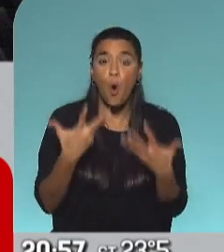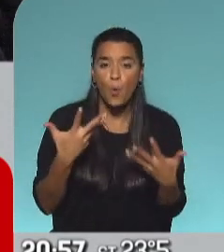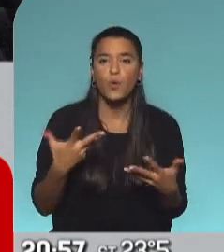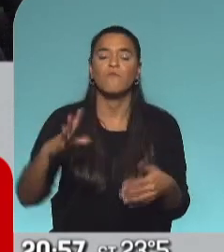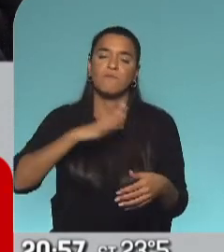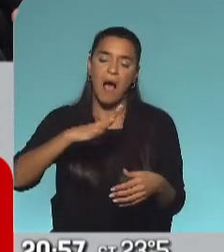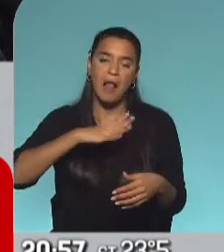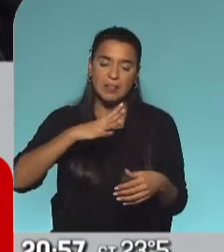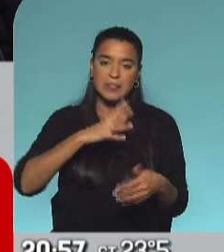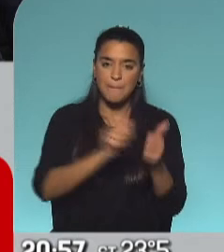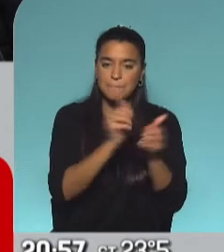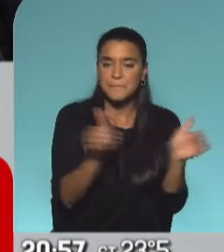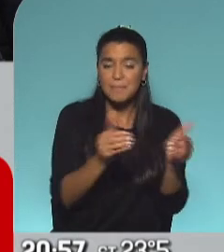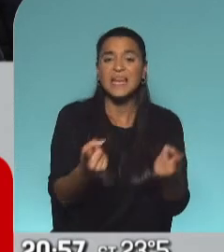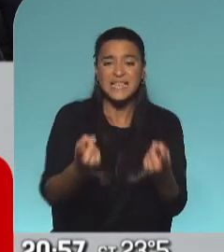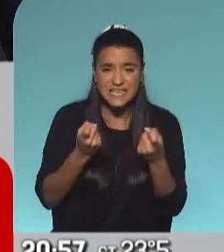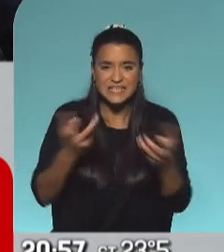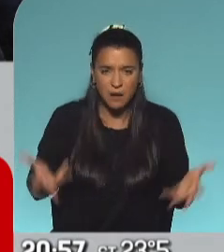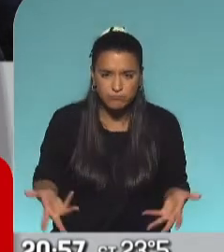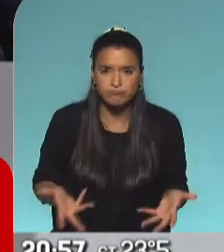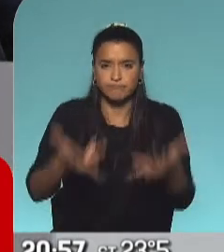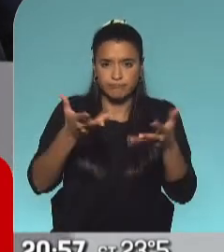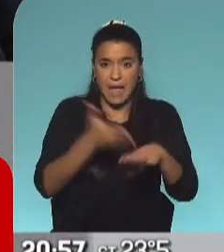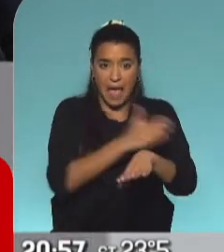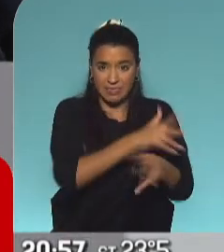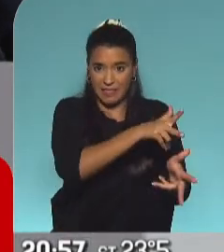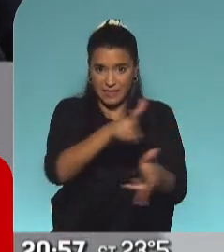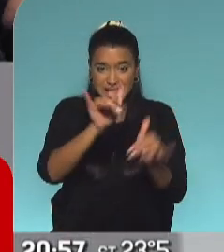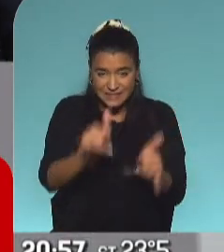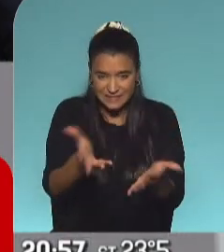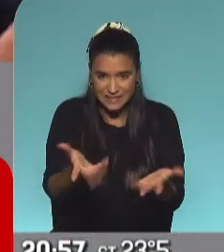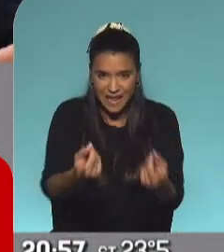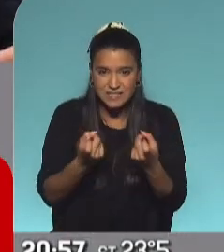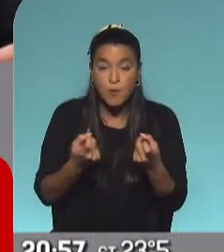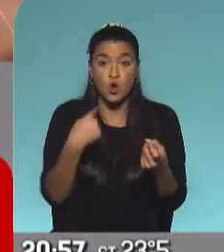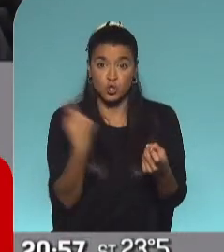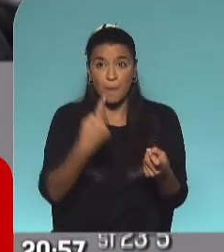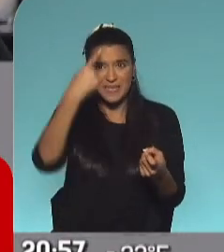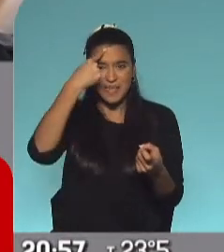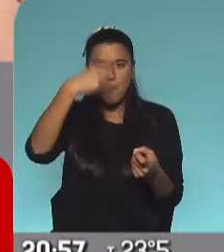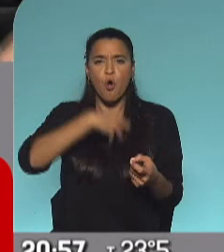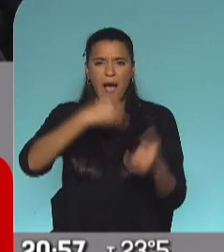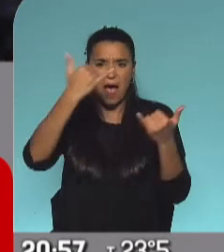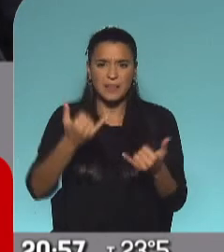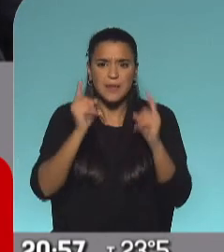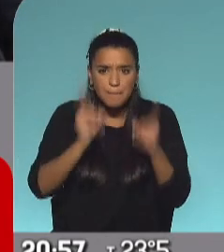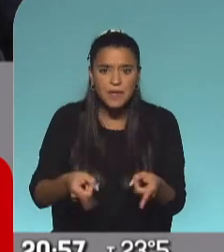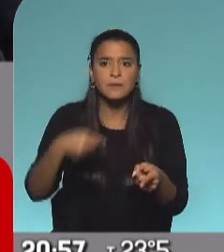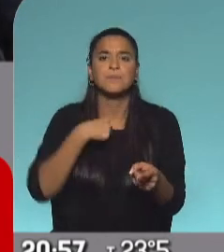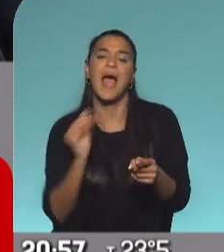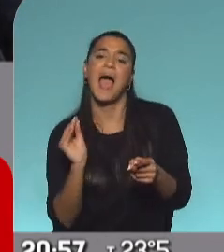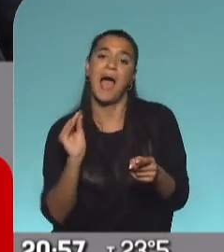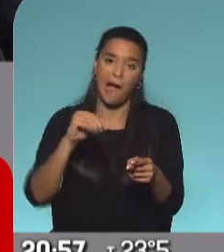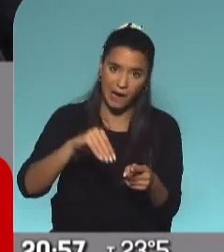todavía falta, que nuestras pymes están necesitando esa reactivación de la que hablas. Pero pensamos y confiamos, y también ahora sí agrego